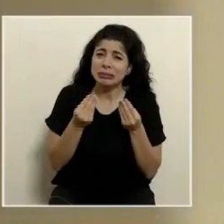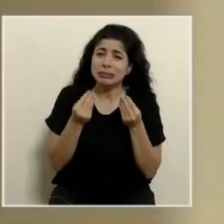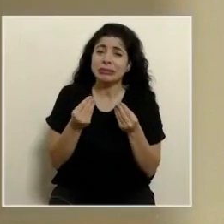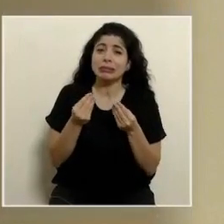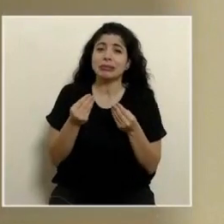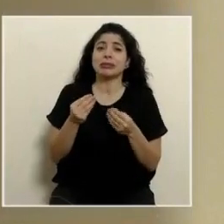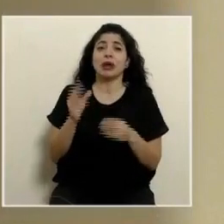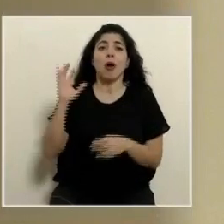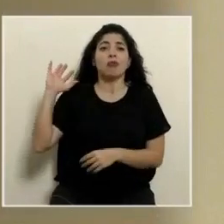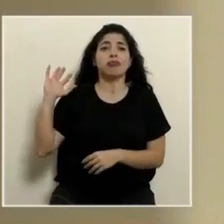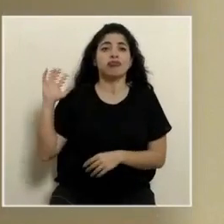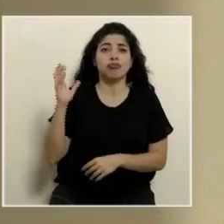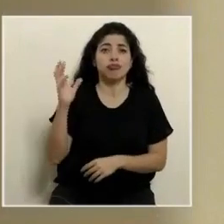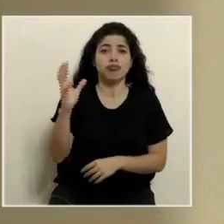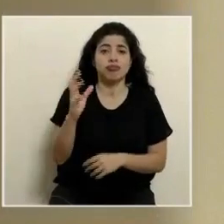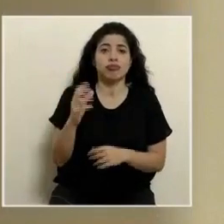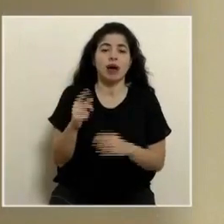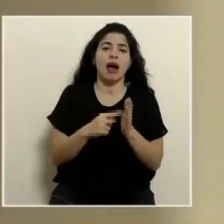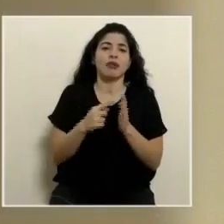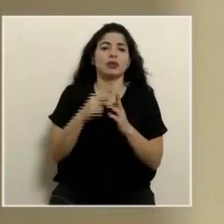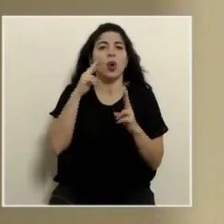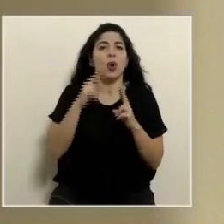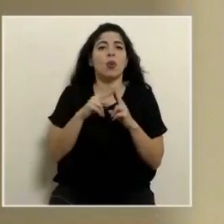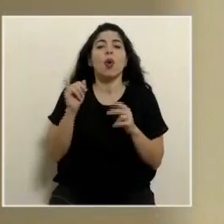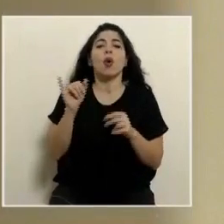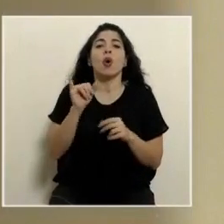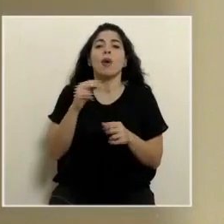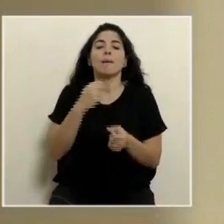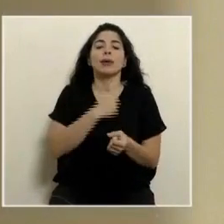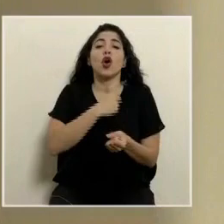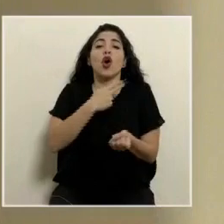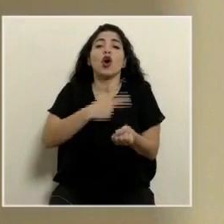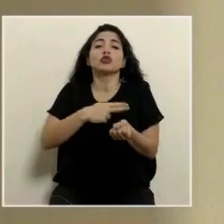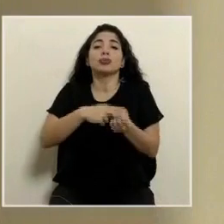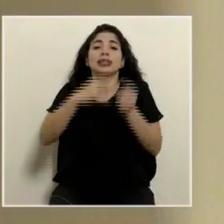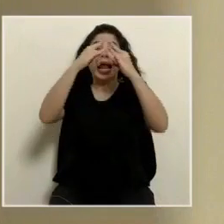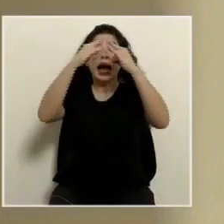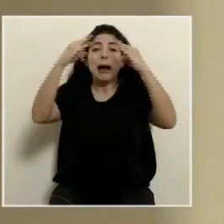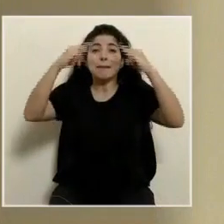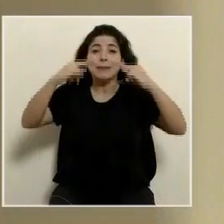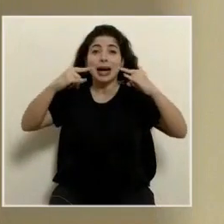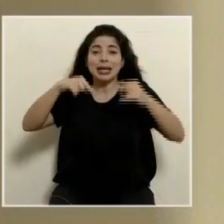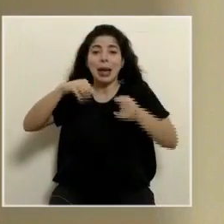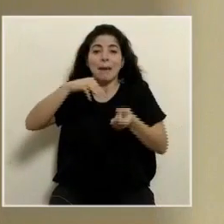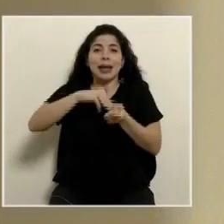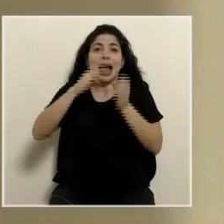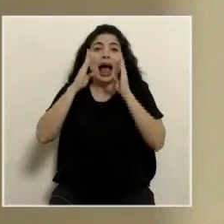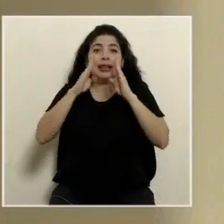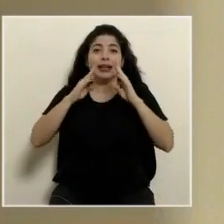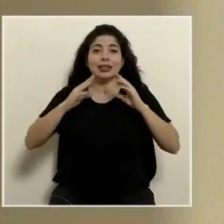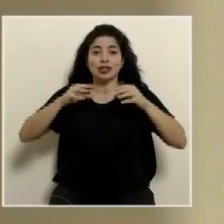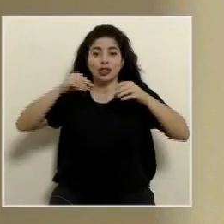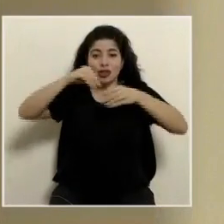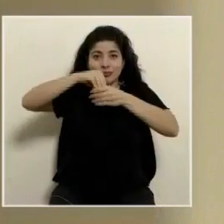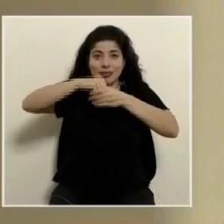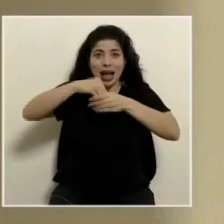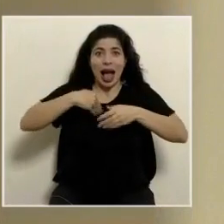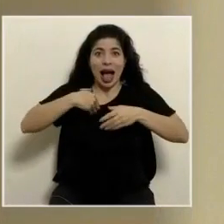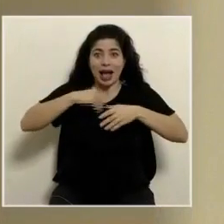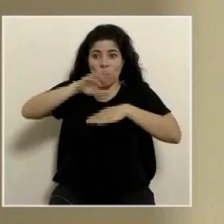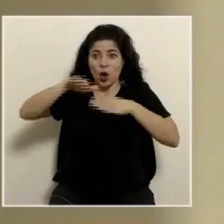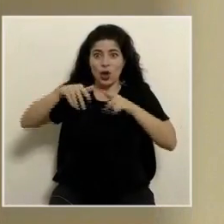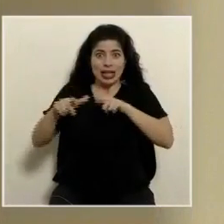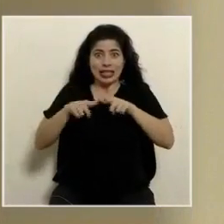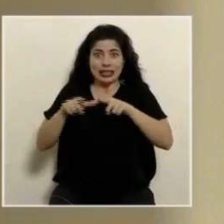unidades médicas móviles, conocidas a veces como hospitales campaña. Esto lo que hace es habilitar